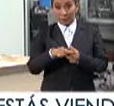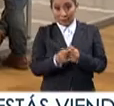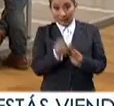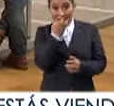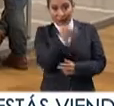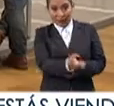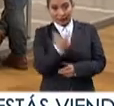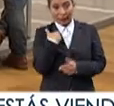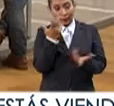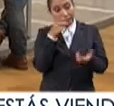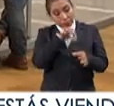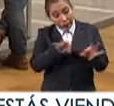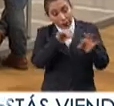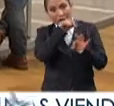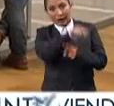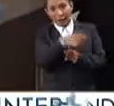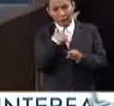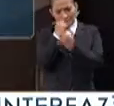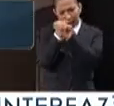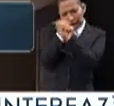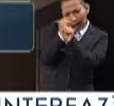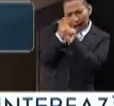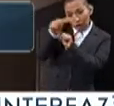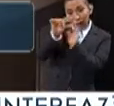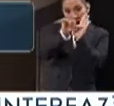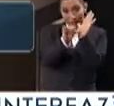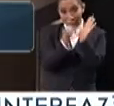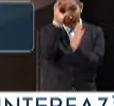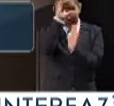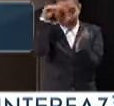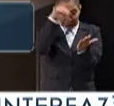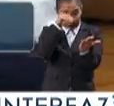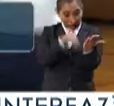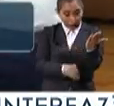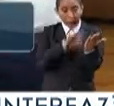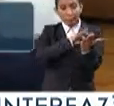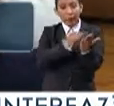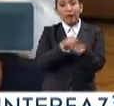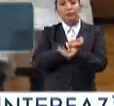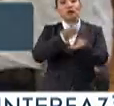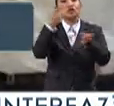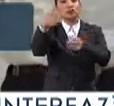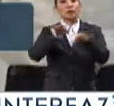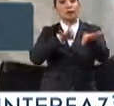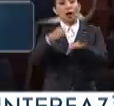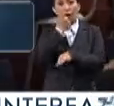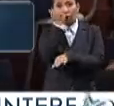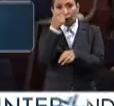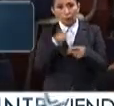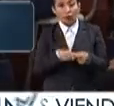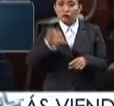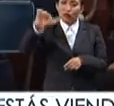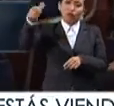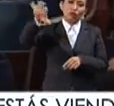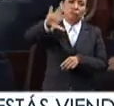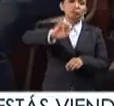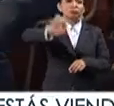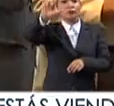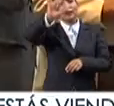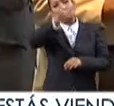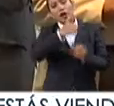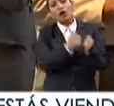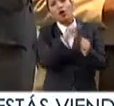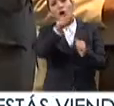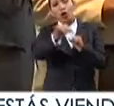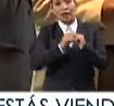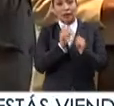esto destaca la importancia de que autores de investigaciones y artículos científicos puedan hacer llegar su trabajo a estudiantes y otros especialistas a